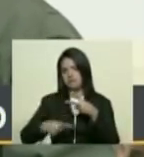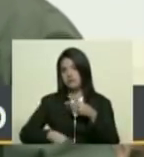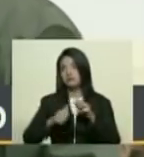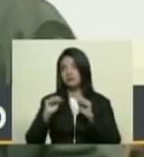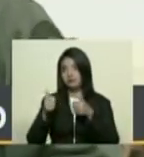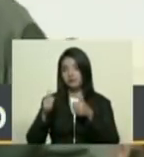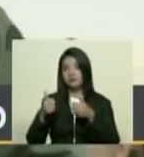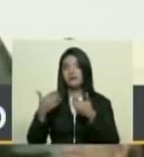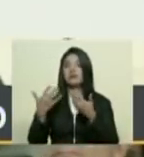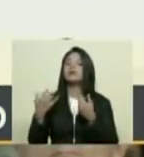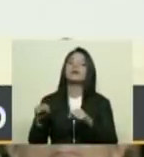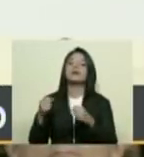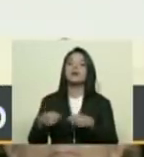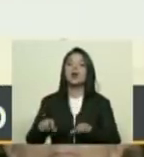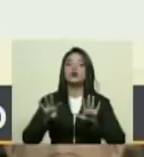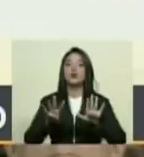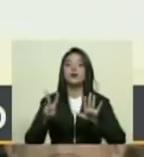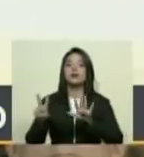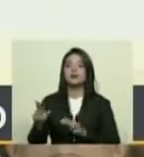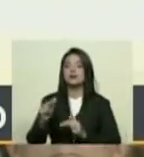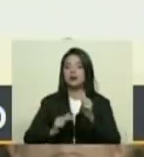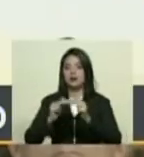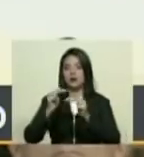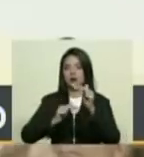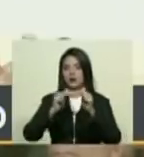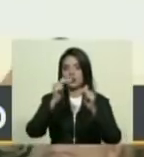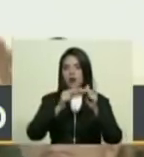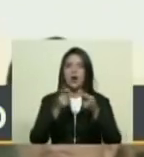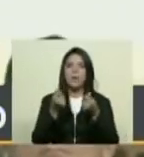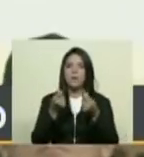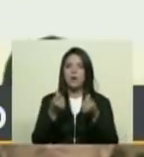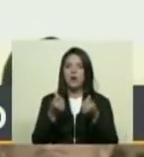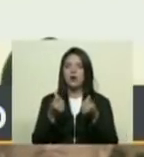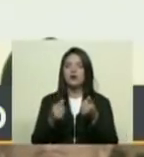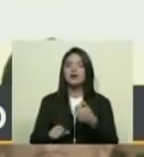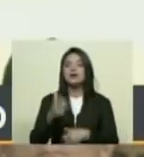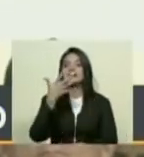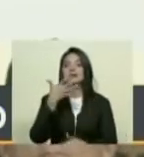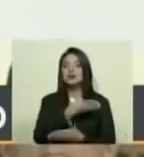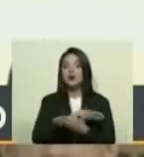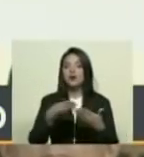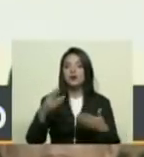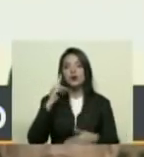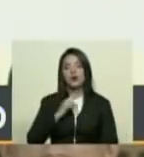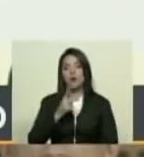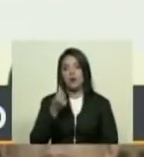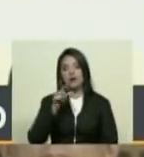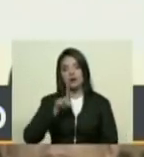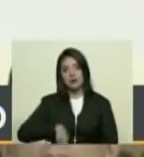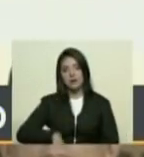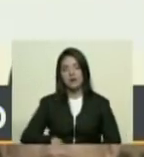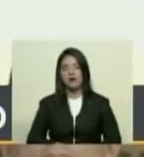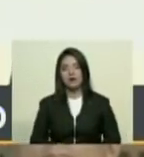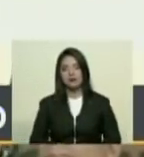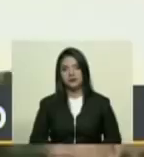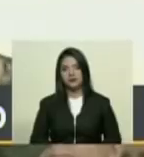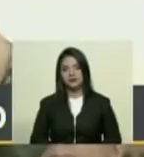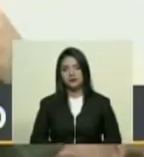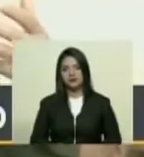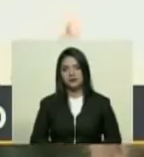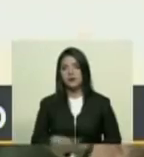ya 97 obras por el monto de 5 billones de bolívares también.